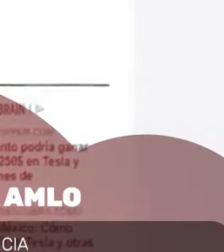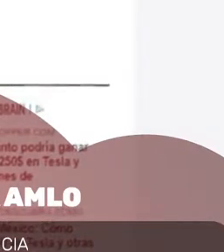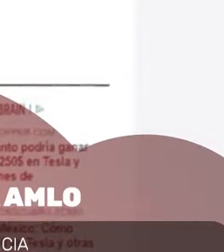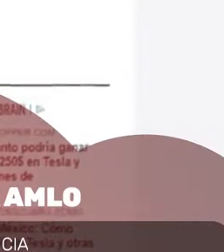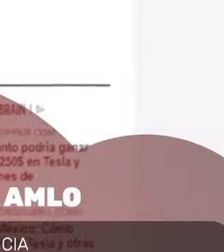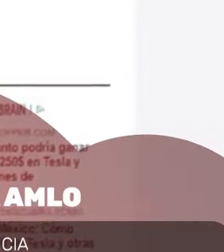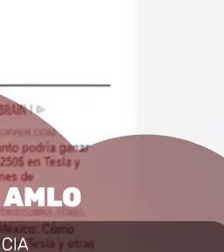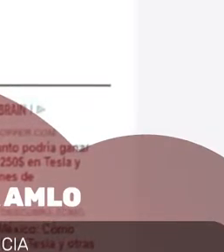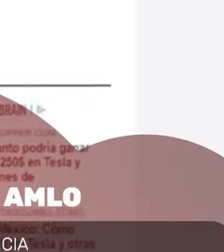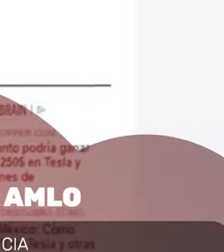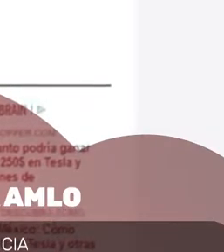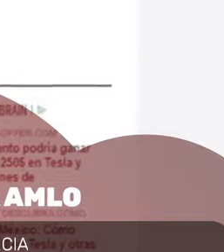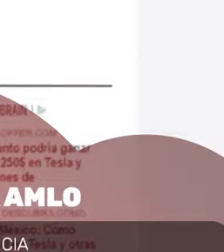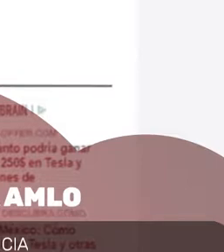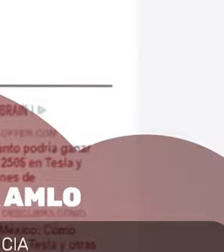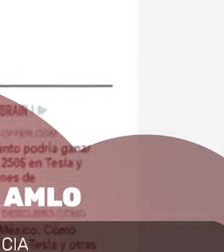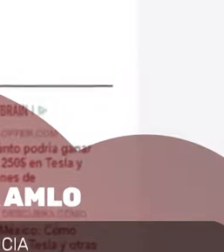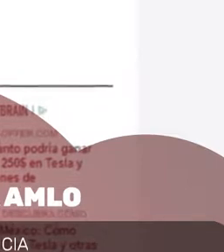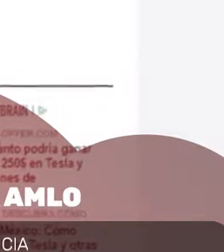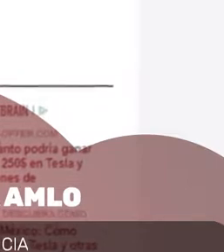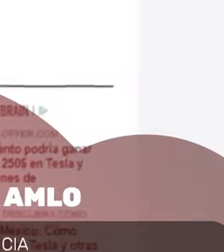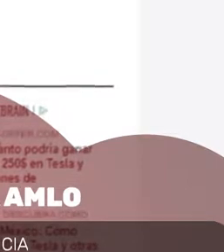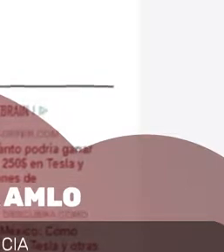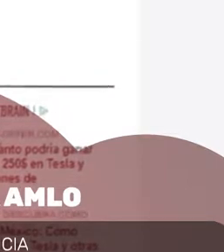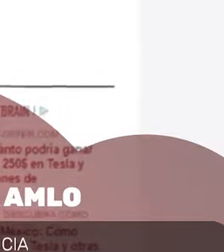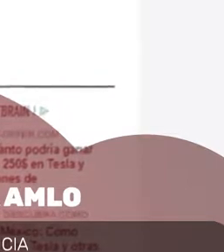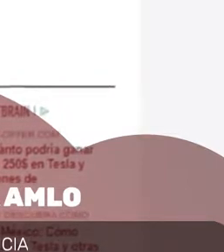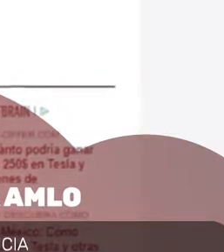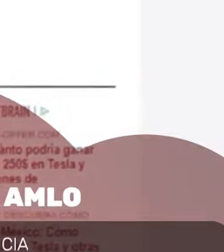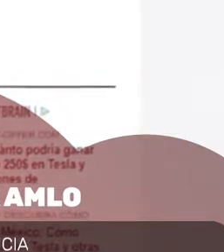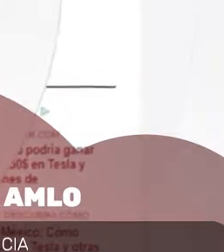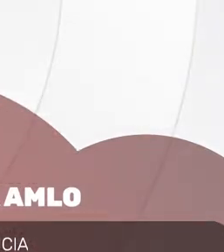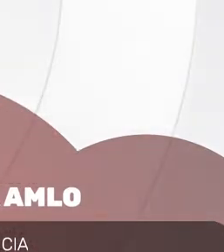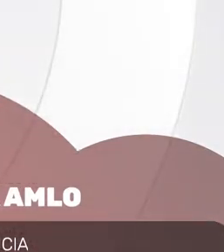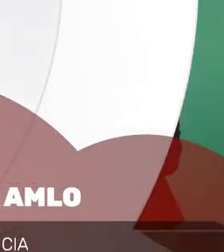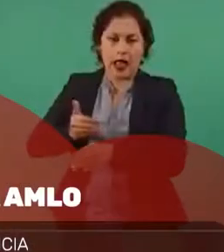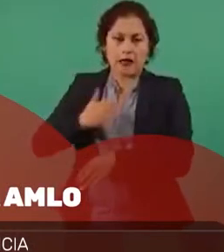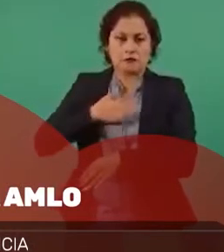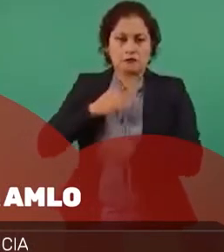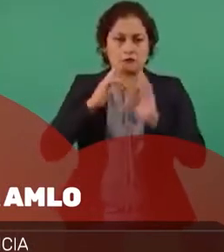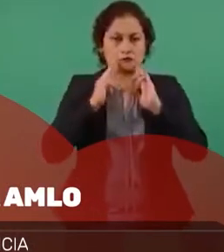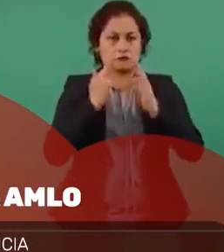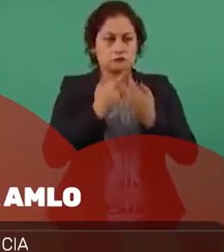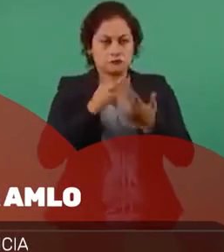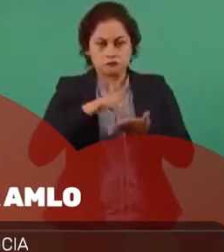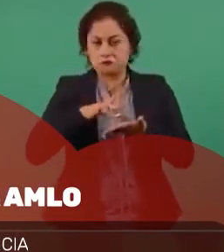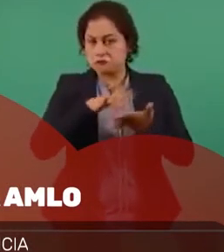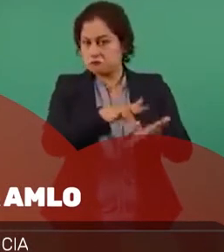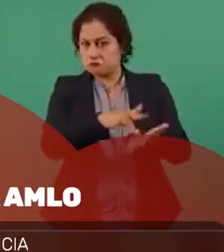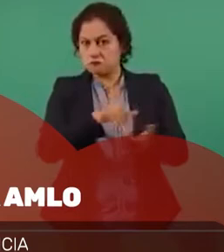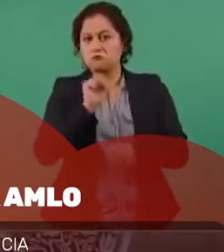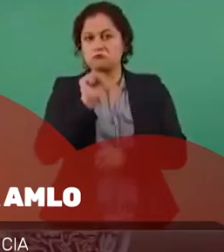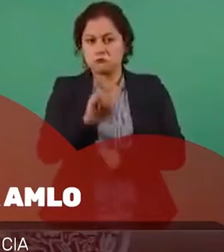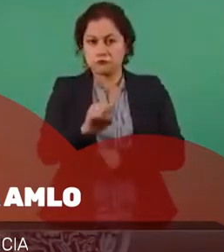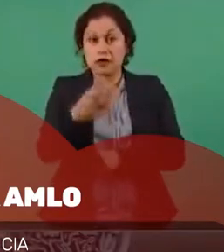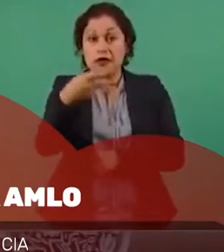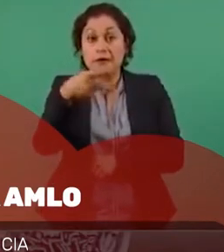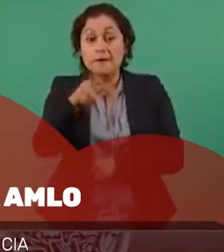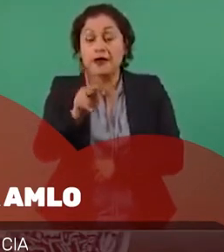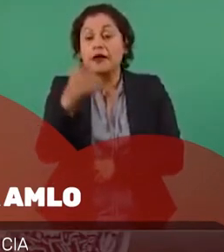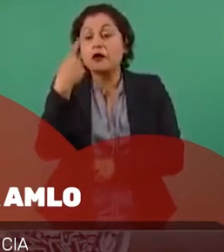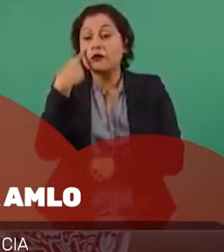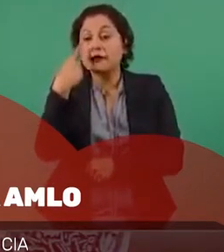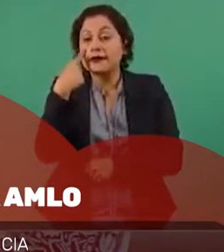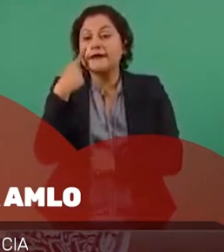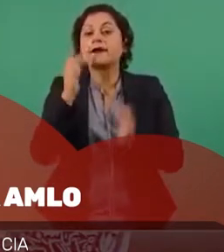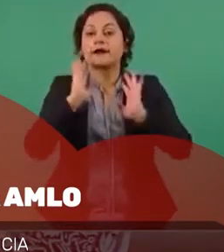entrevistó a Gustavo López Montiel, investigador del TEC de Monterrey, quien sostuvo que el presidente mexicano busca ocupar terrenos electorales, según él, y comparó